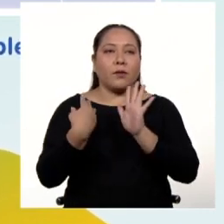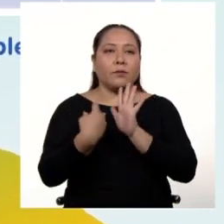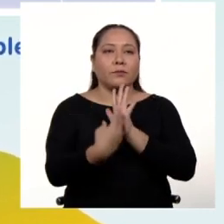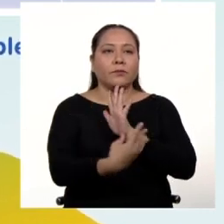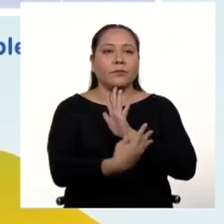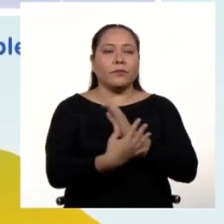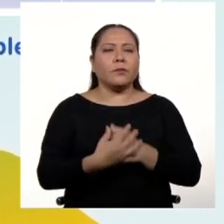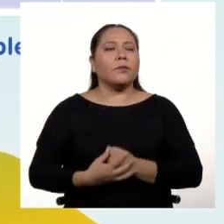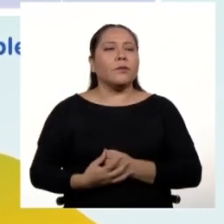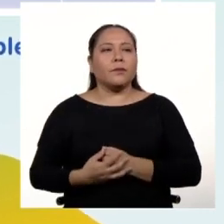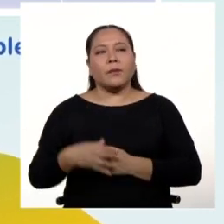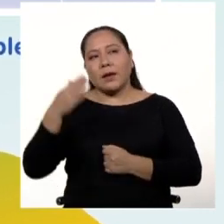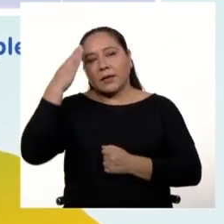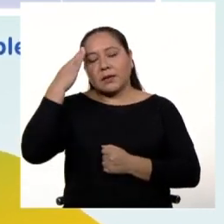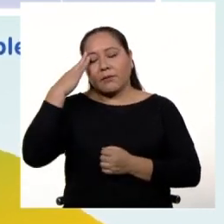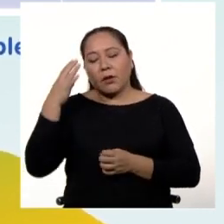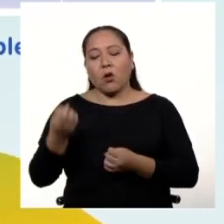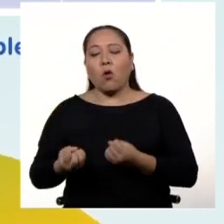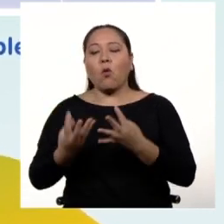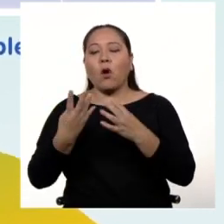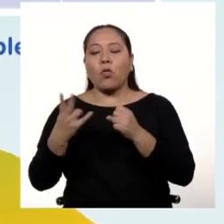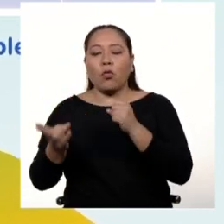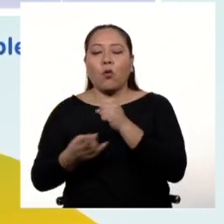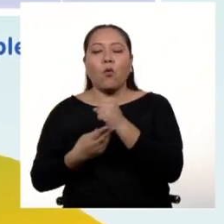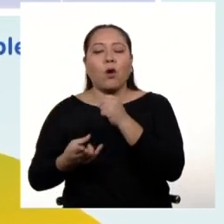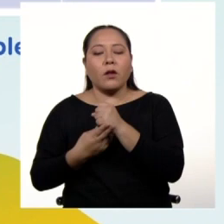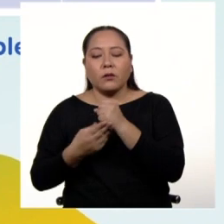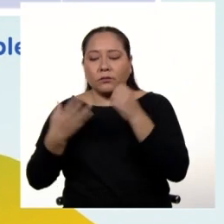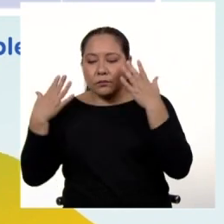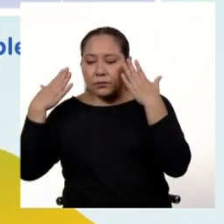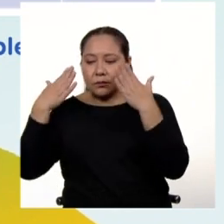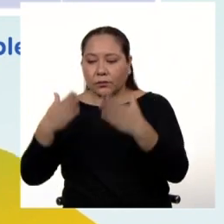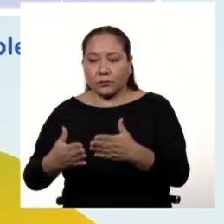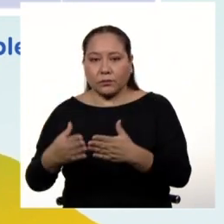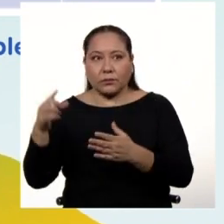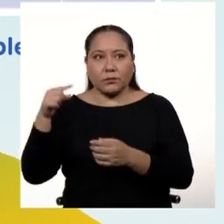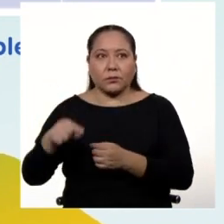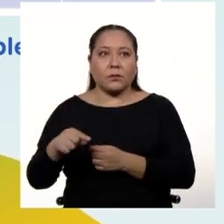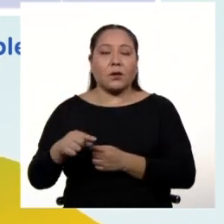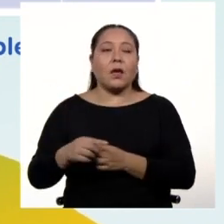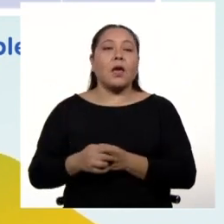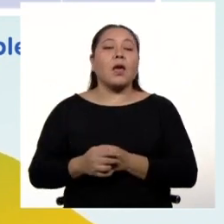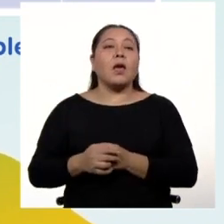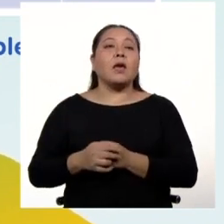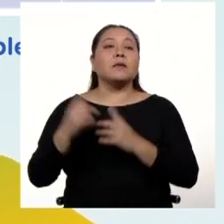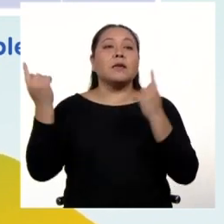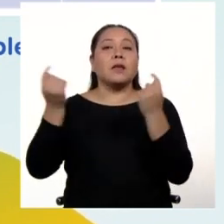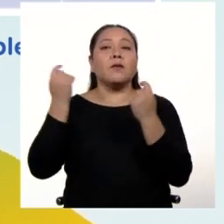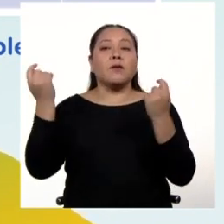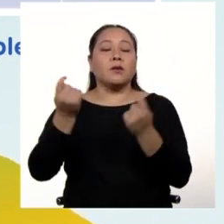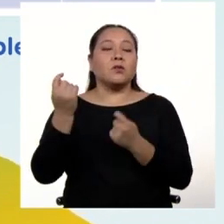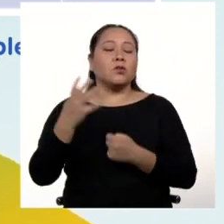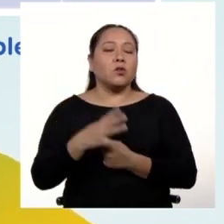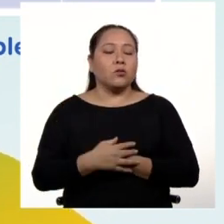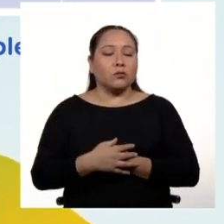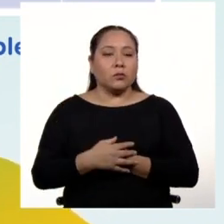Entonces, para encontrar la cantidad de ahorro específicamente del 15º año, podemos completar la tabla hasta